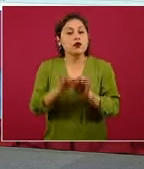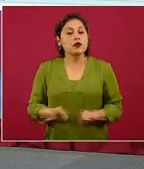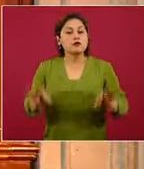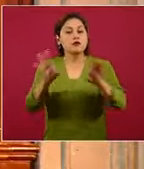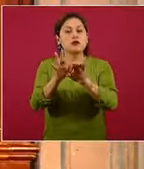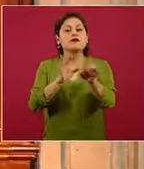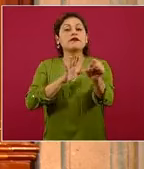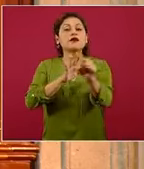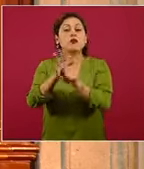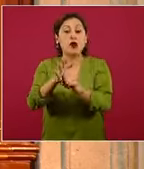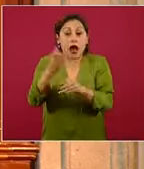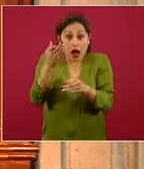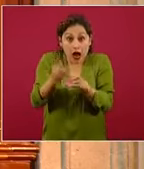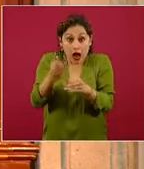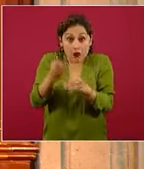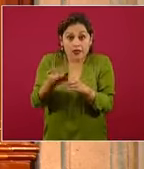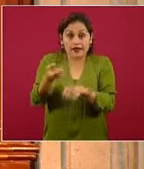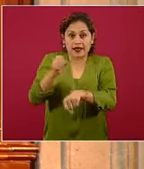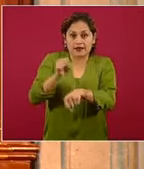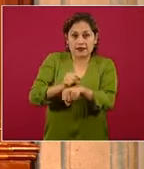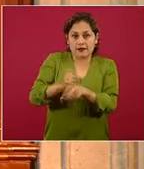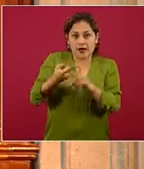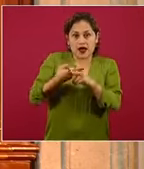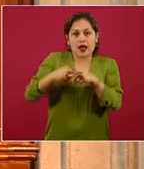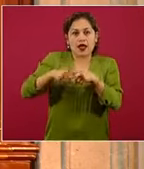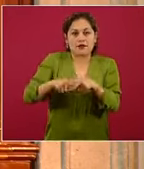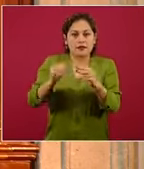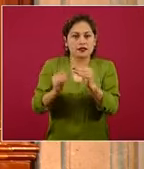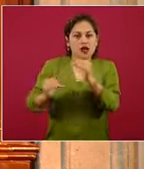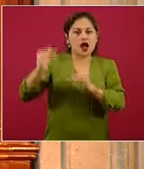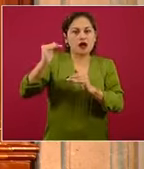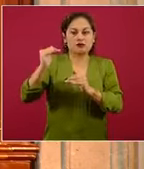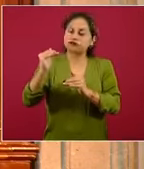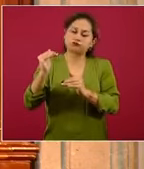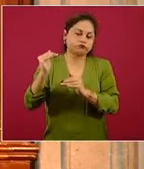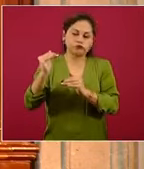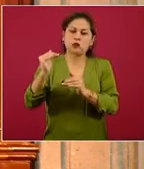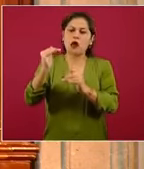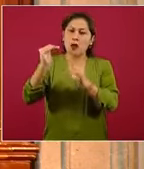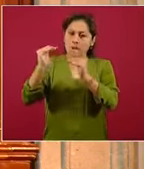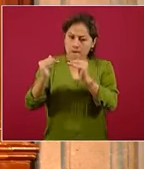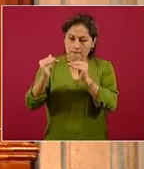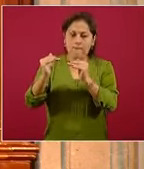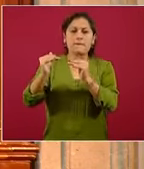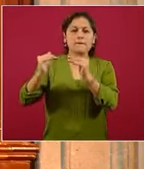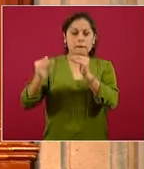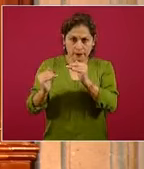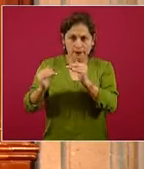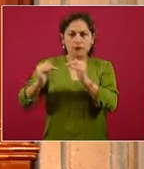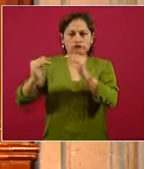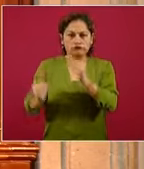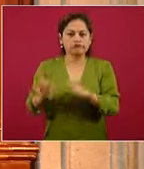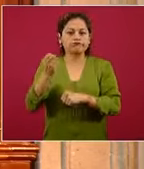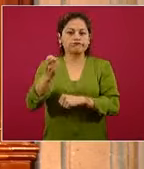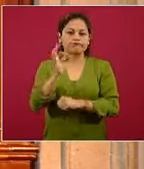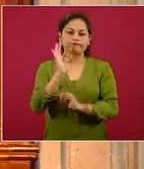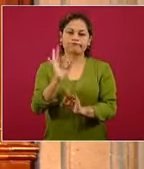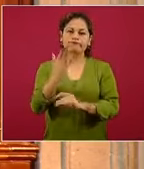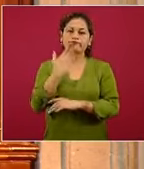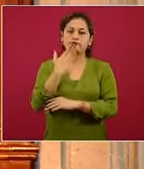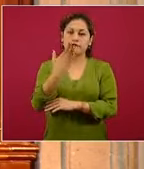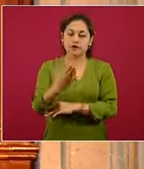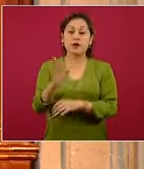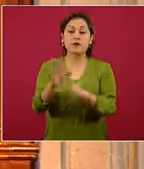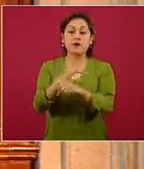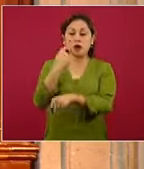no abre ya con un incremento o con un ascenso como tal, sino empezamos a ver por lo menos una